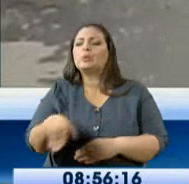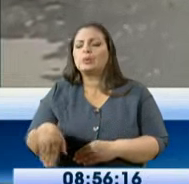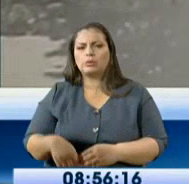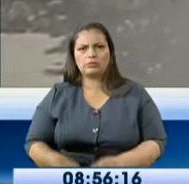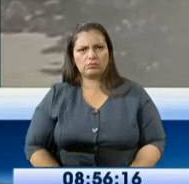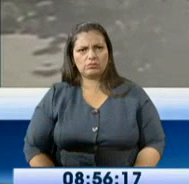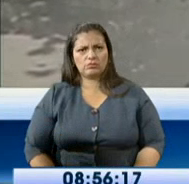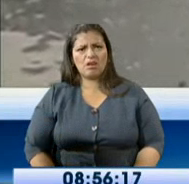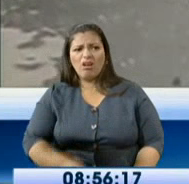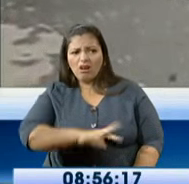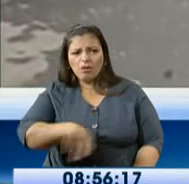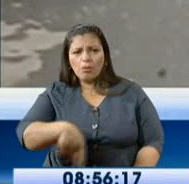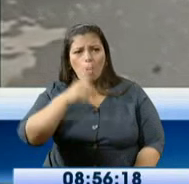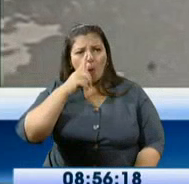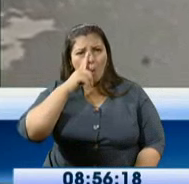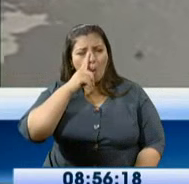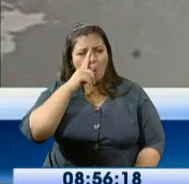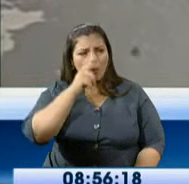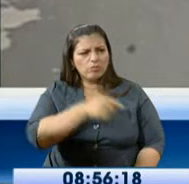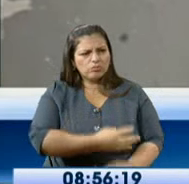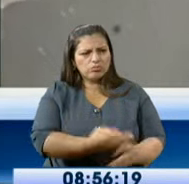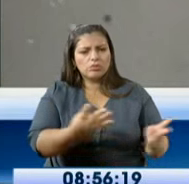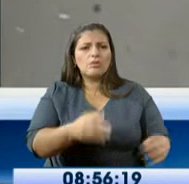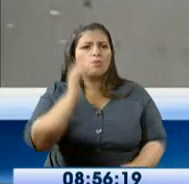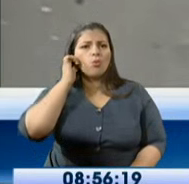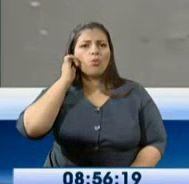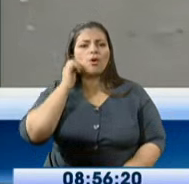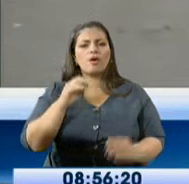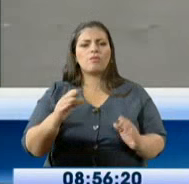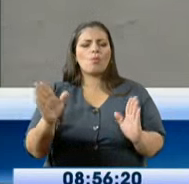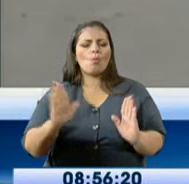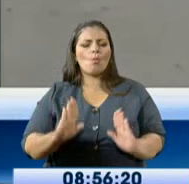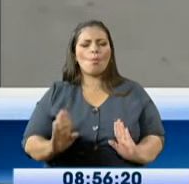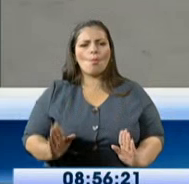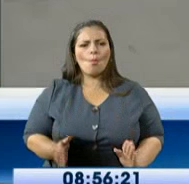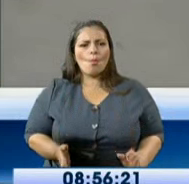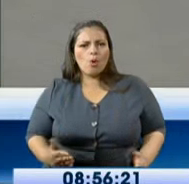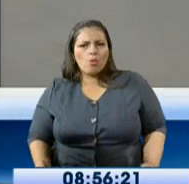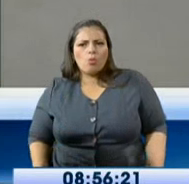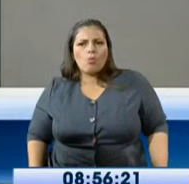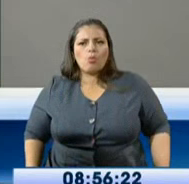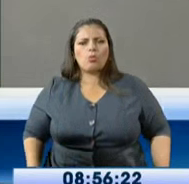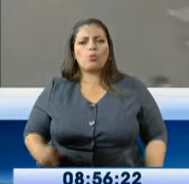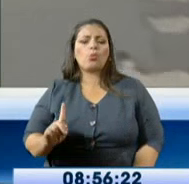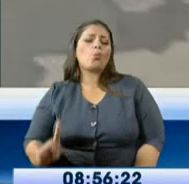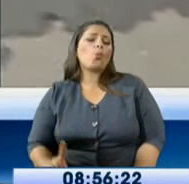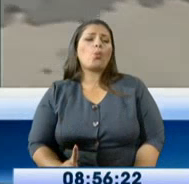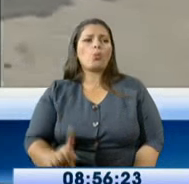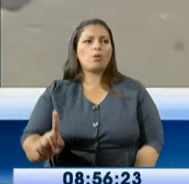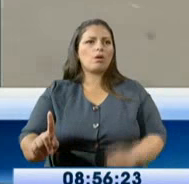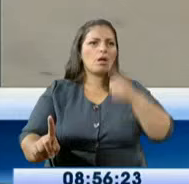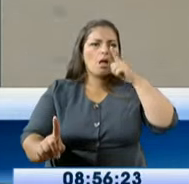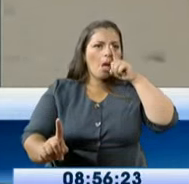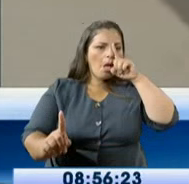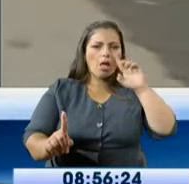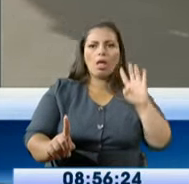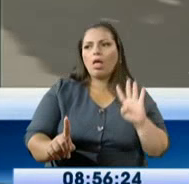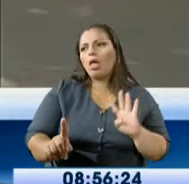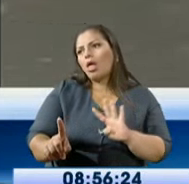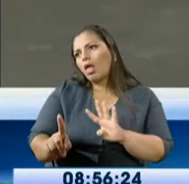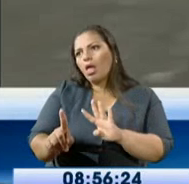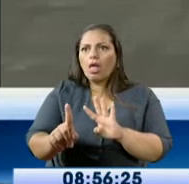planillas. Nosotros estamos al día con todo, alcantarillado y todo. Ya. Sí, si no pagamos, nos